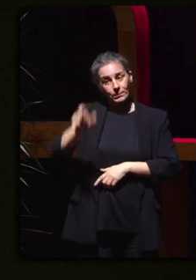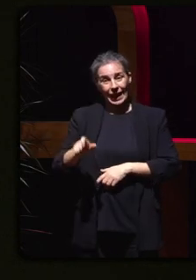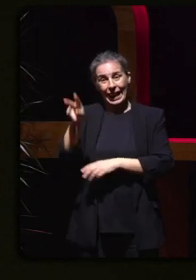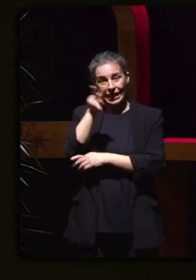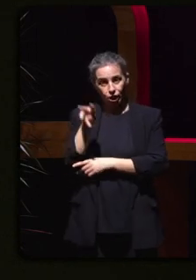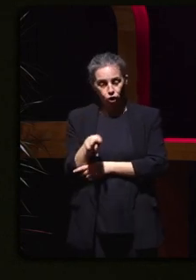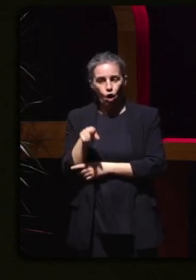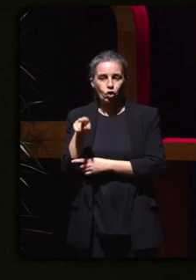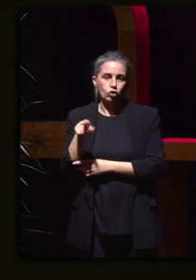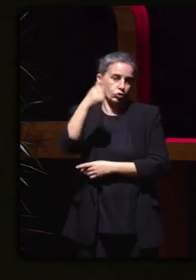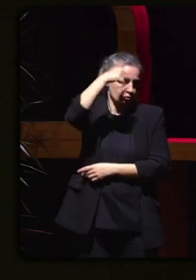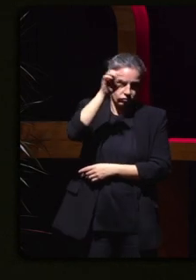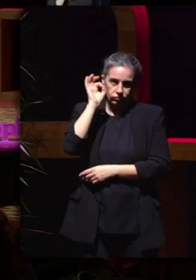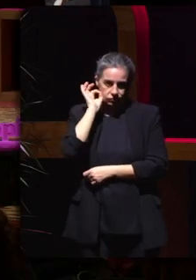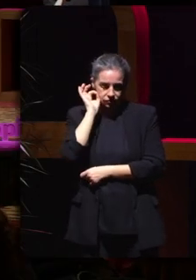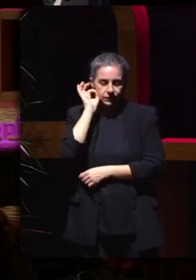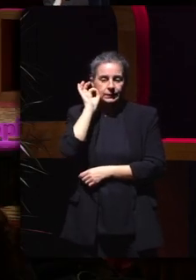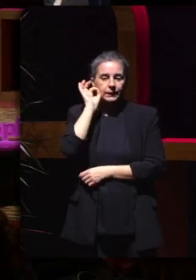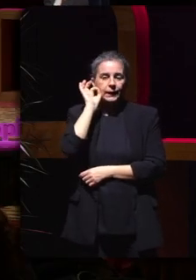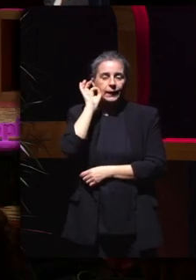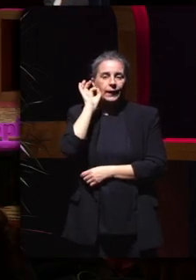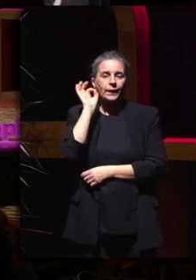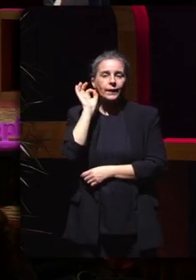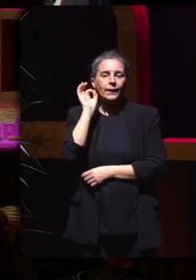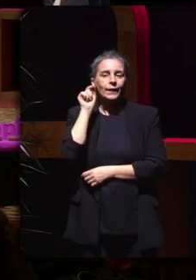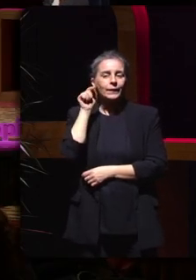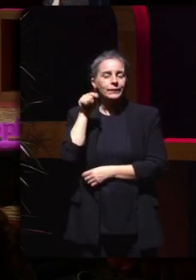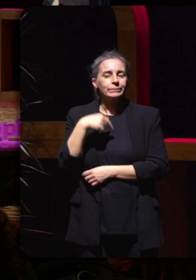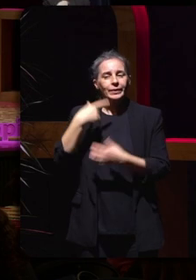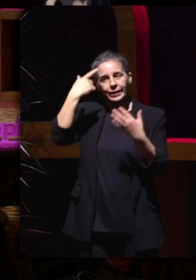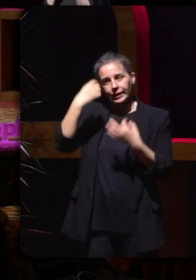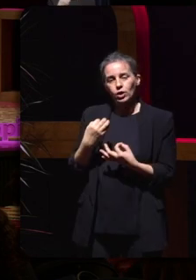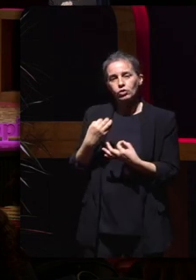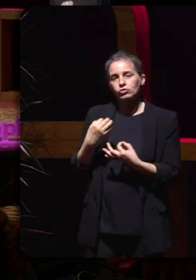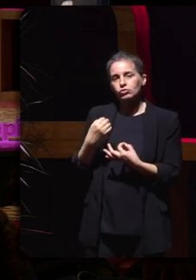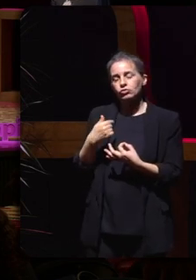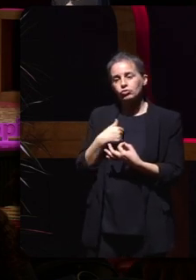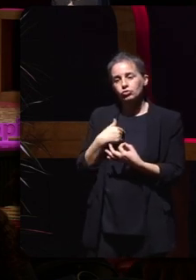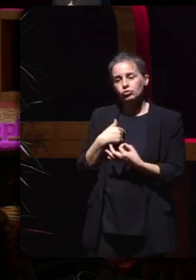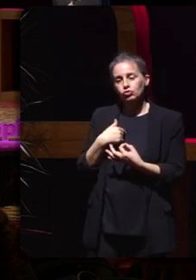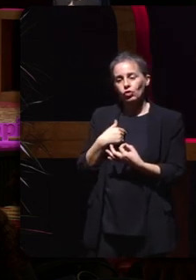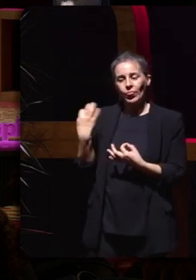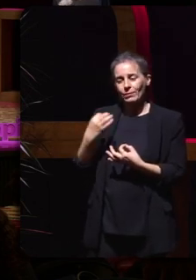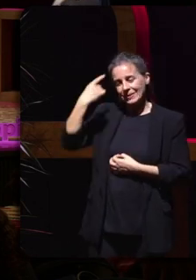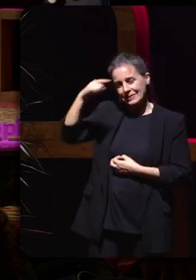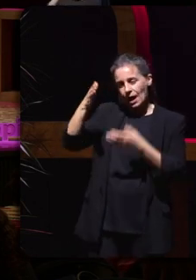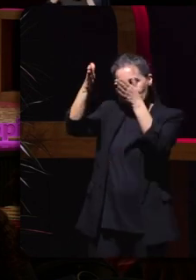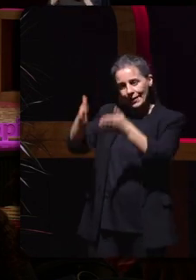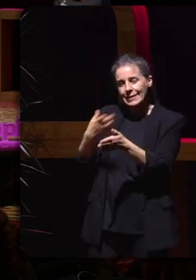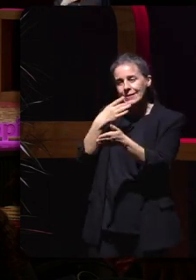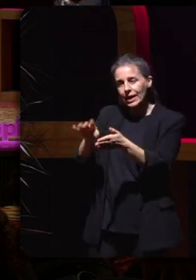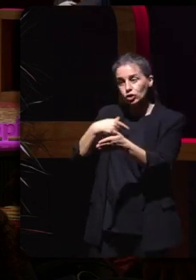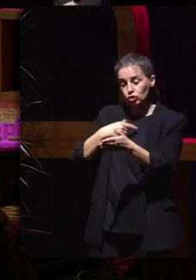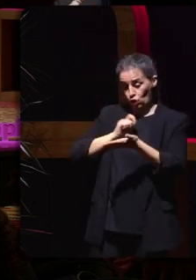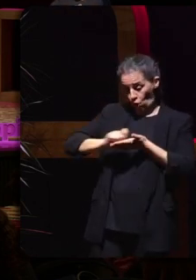para y creo que es importante saber para quién estás escribiendo a pesar